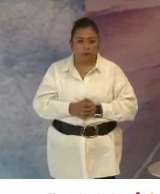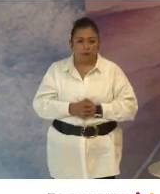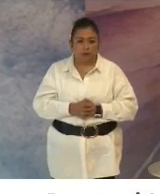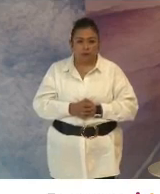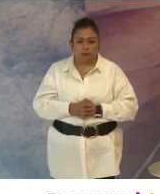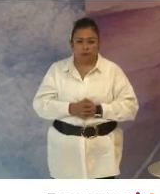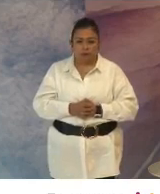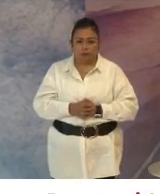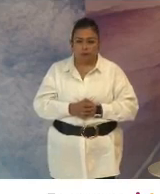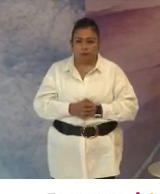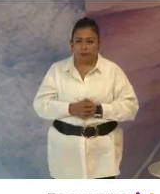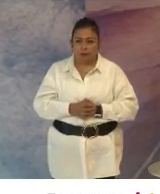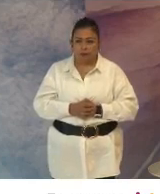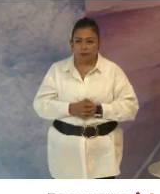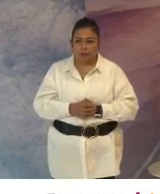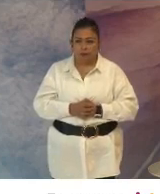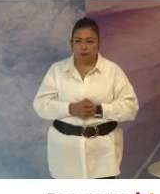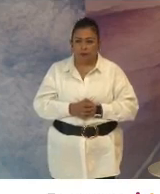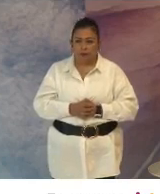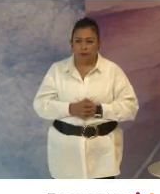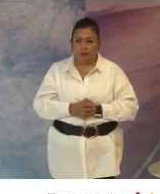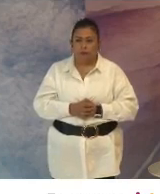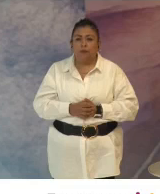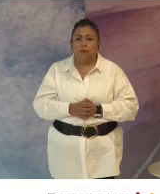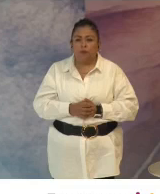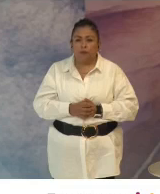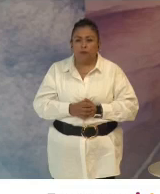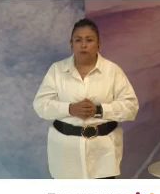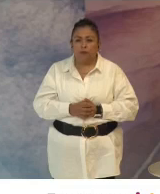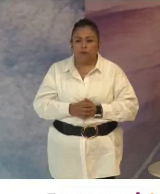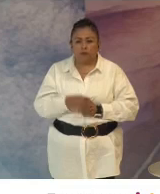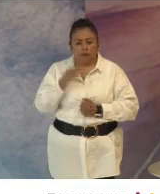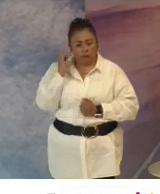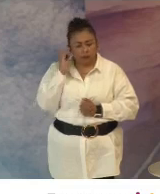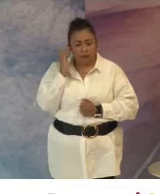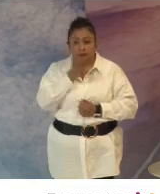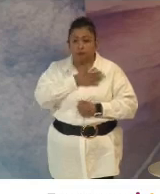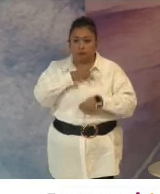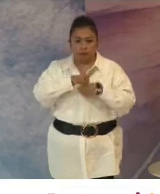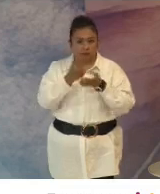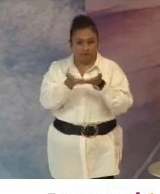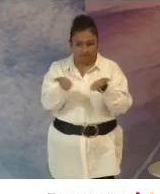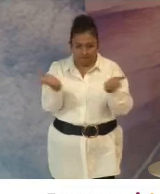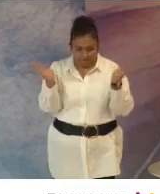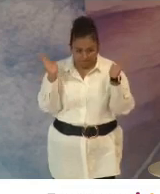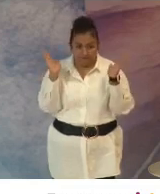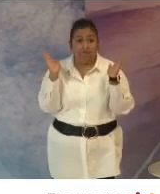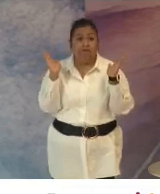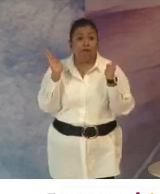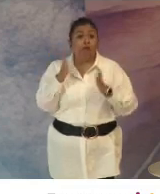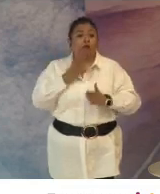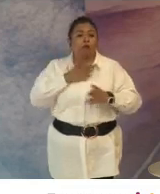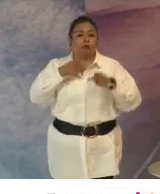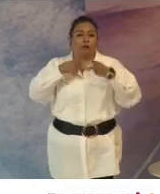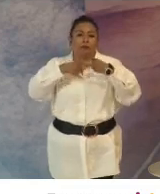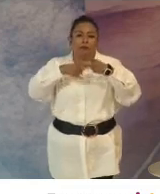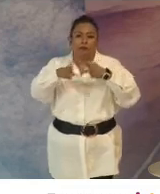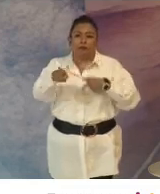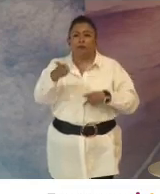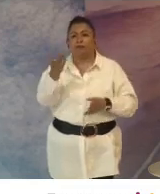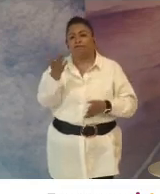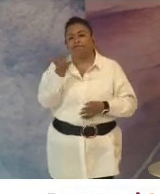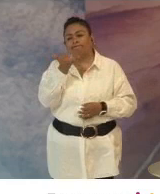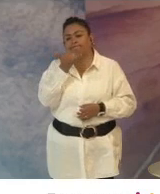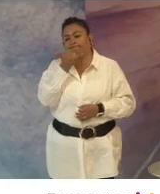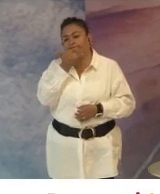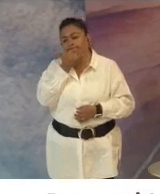Buenos días, everyone. Good morning. First, I would like to Buenos días a todos. Voy a empezar disculpándome